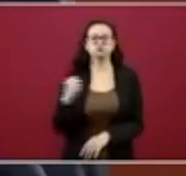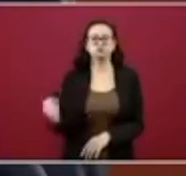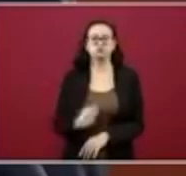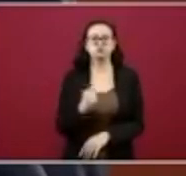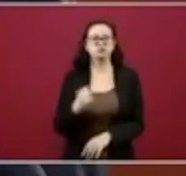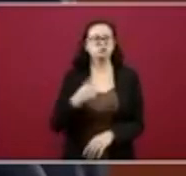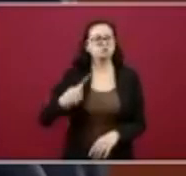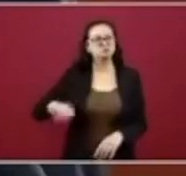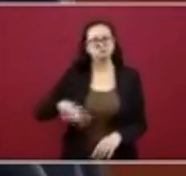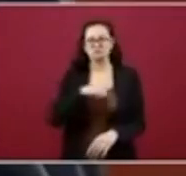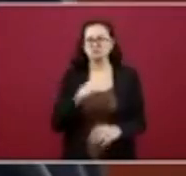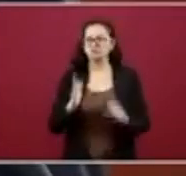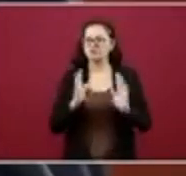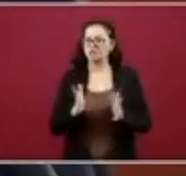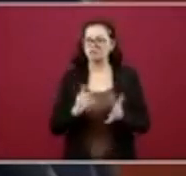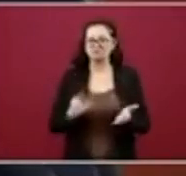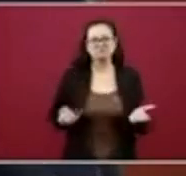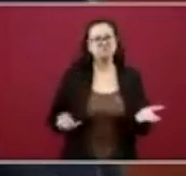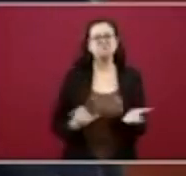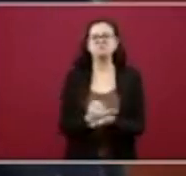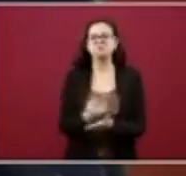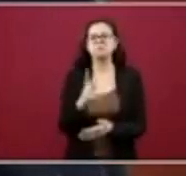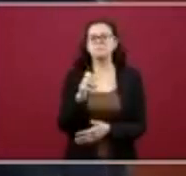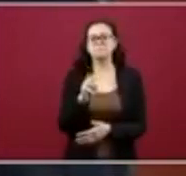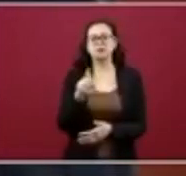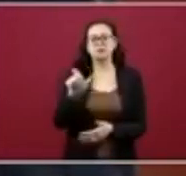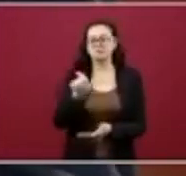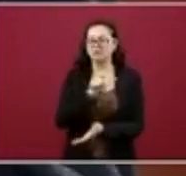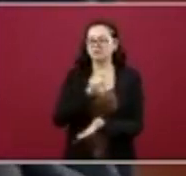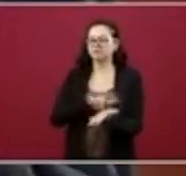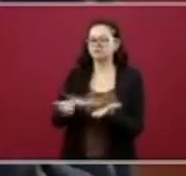la decisión de apoyar a Pemex